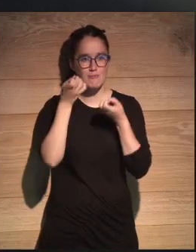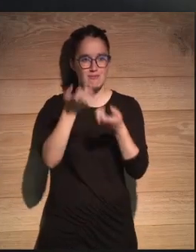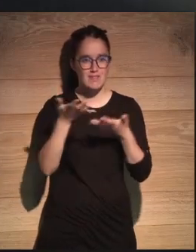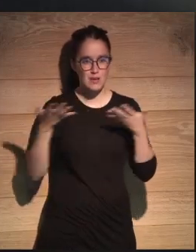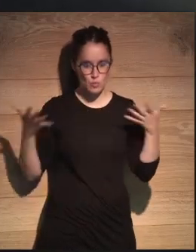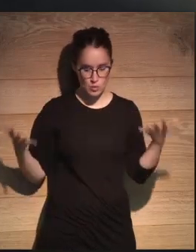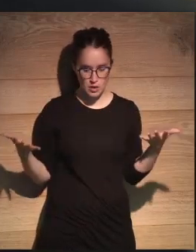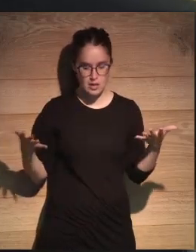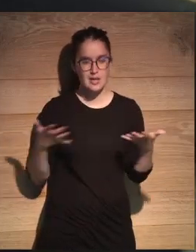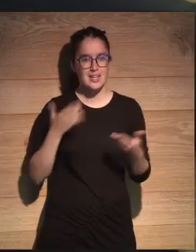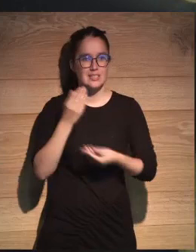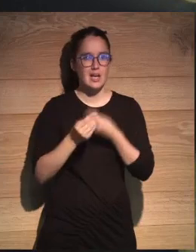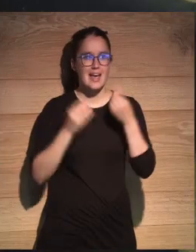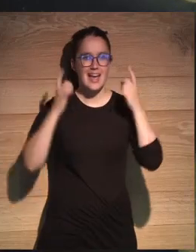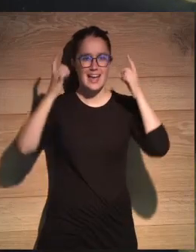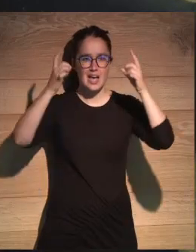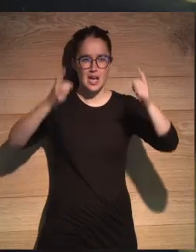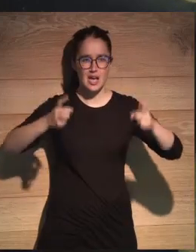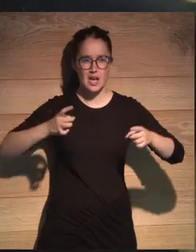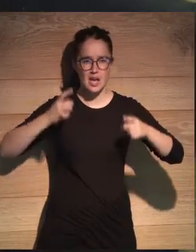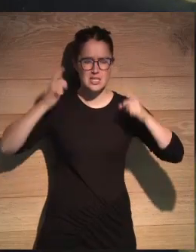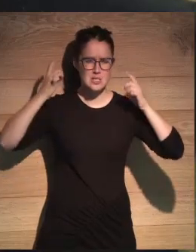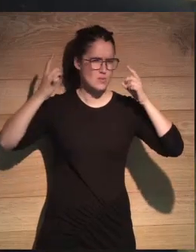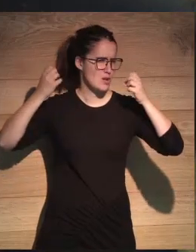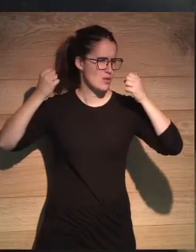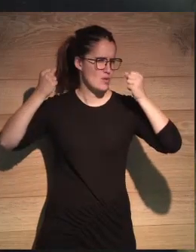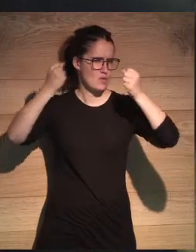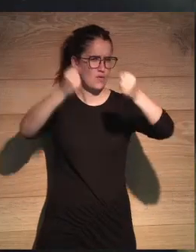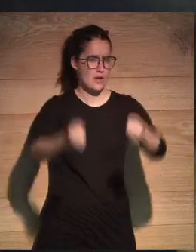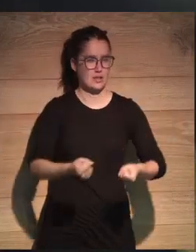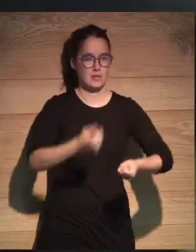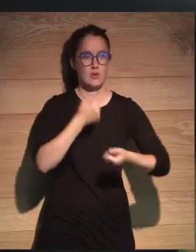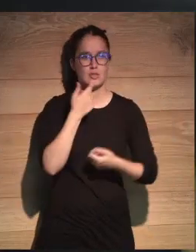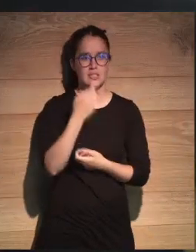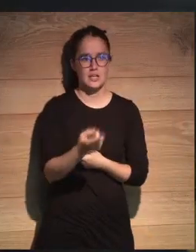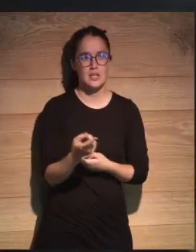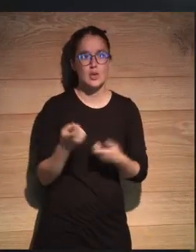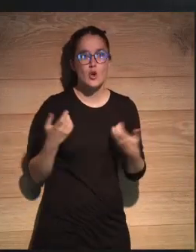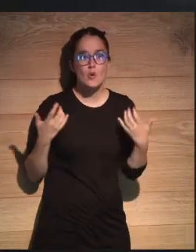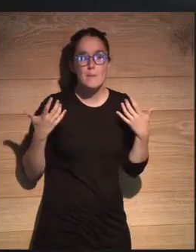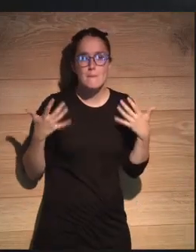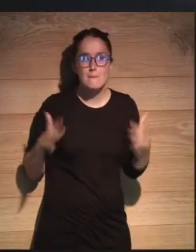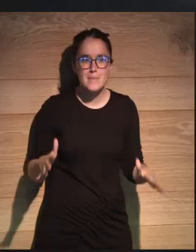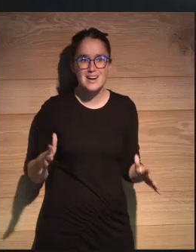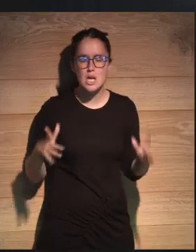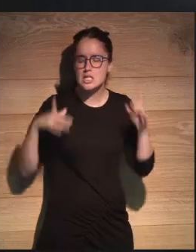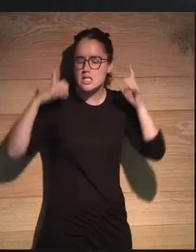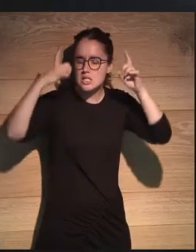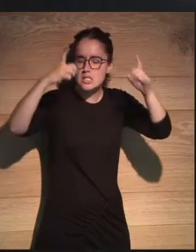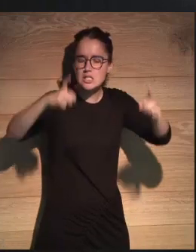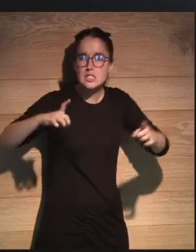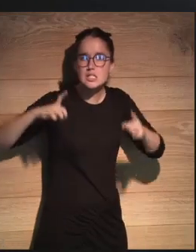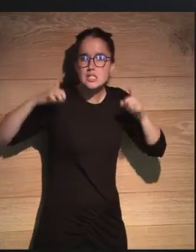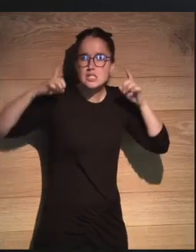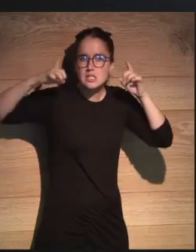que estamos haciendo un esfuerzo ímprobo, pero lo estáis comentando aquí de alguna manera, pero no acabamos de